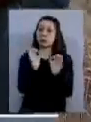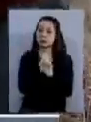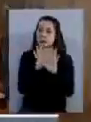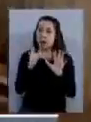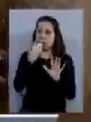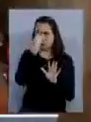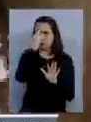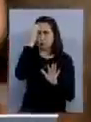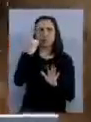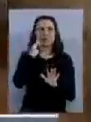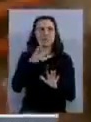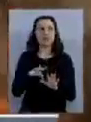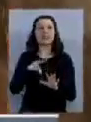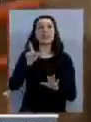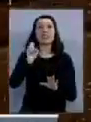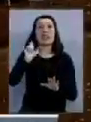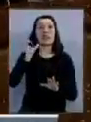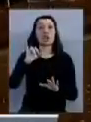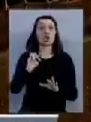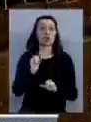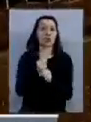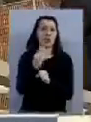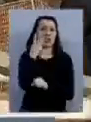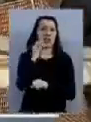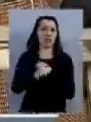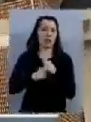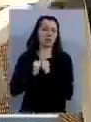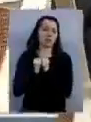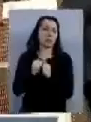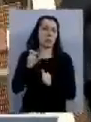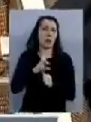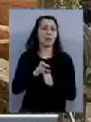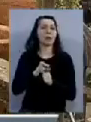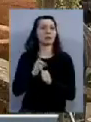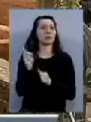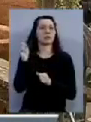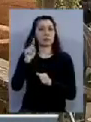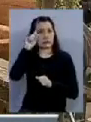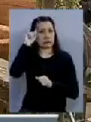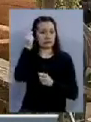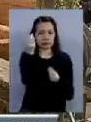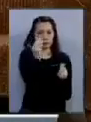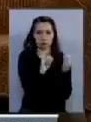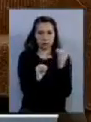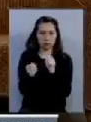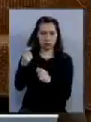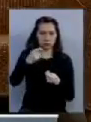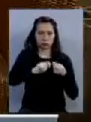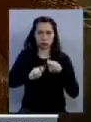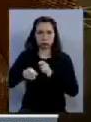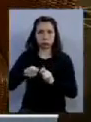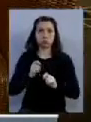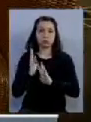un experto. Sergio trabaja hace más de 30 años con su padre. Quienes vienen por sus creaciones deben ponerse a la